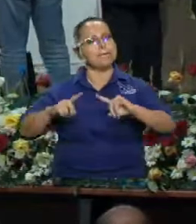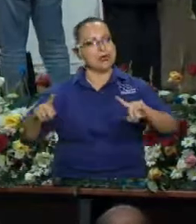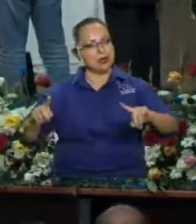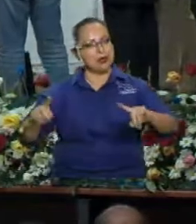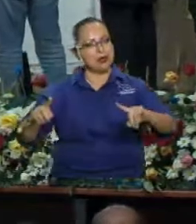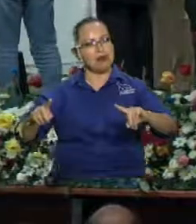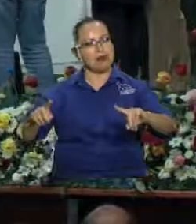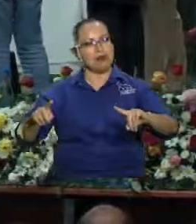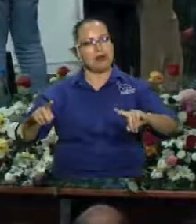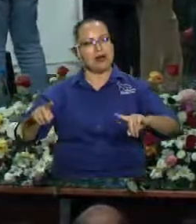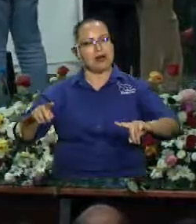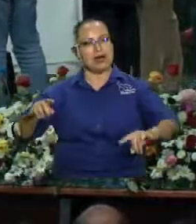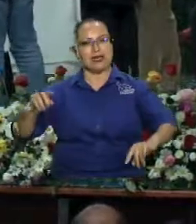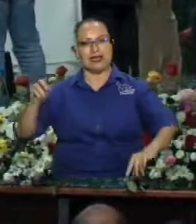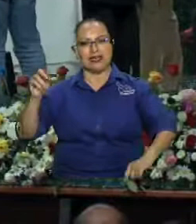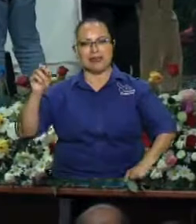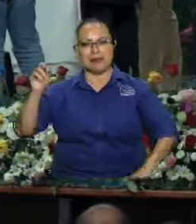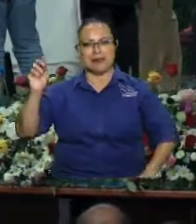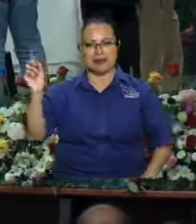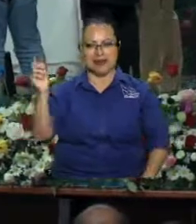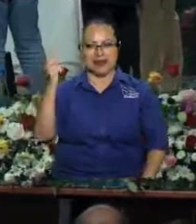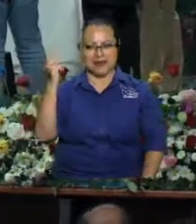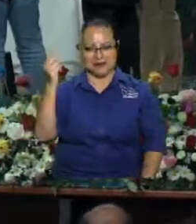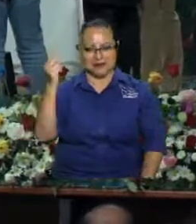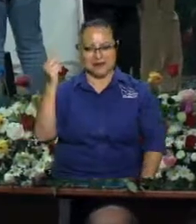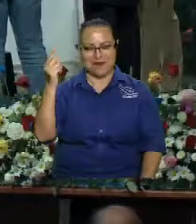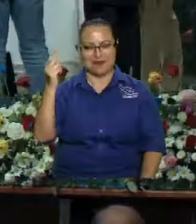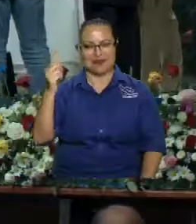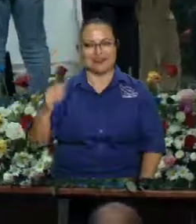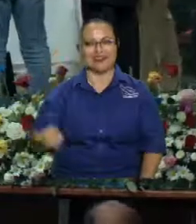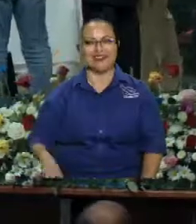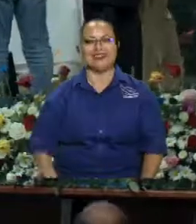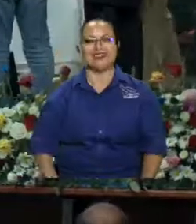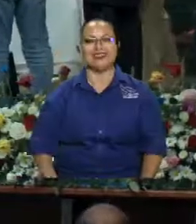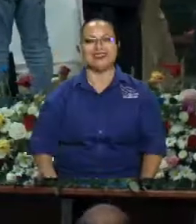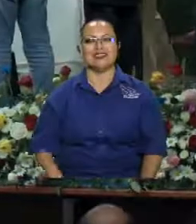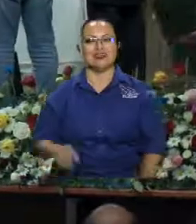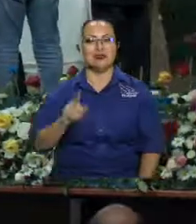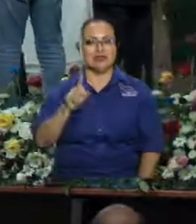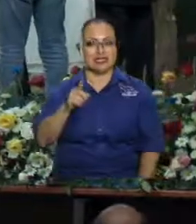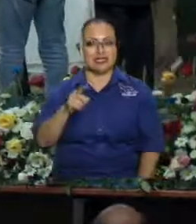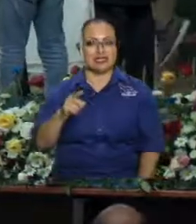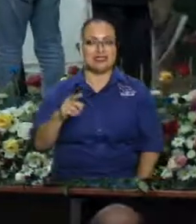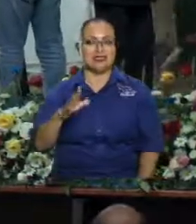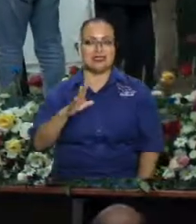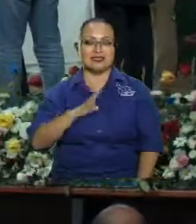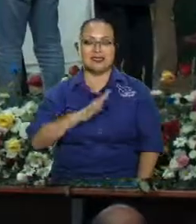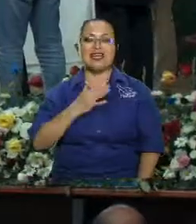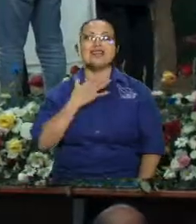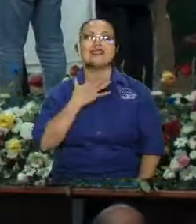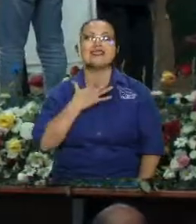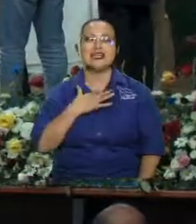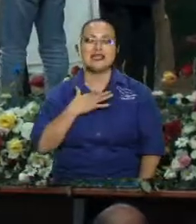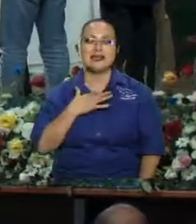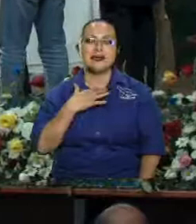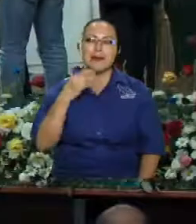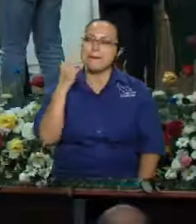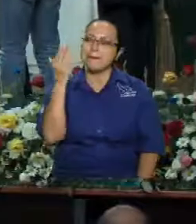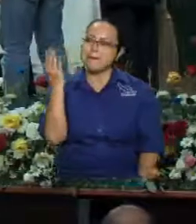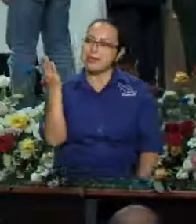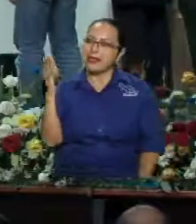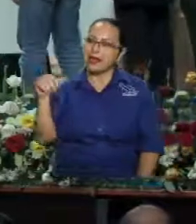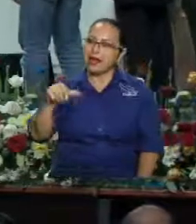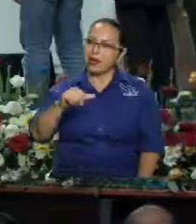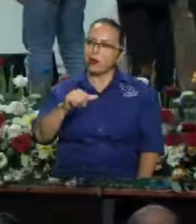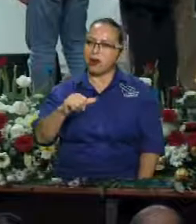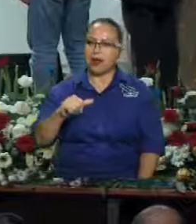estamos priorizando. ¿Verdad que sí? ¿Usted tiene sed?